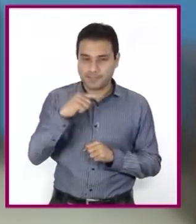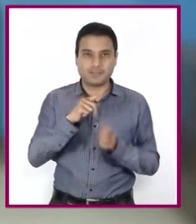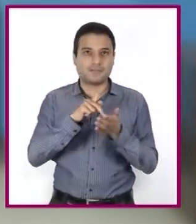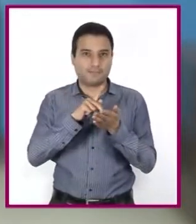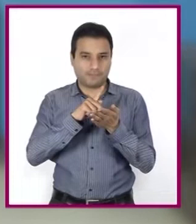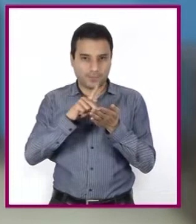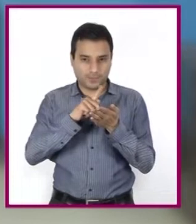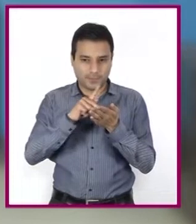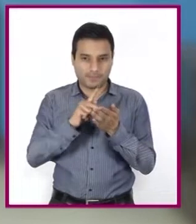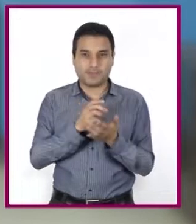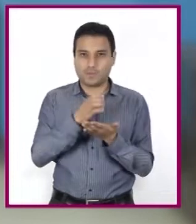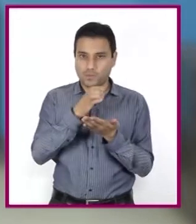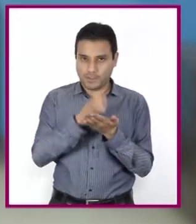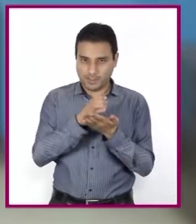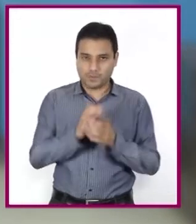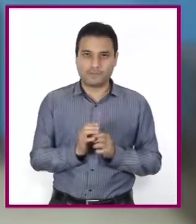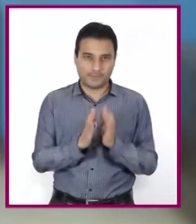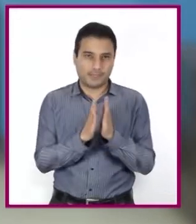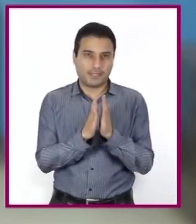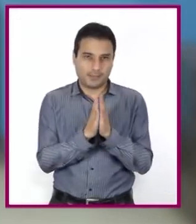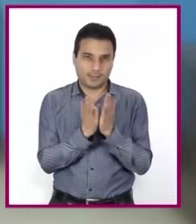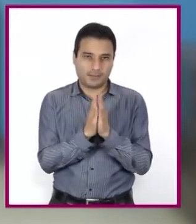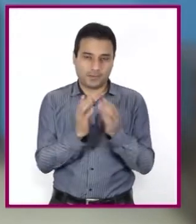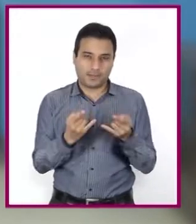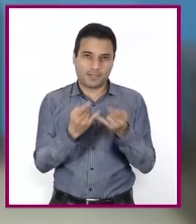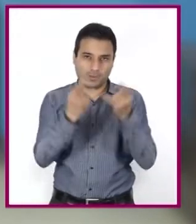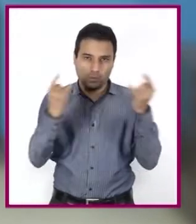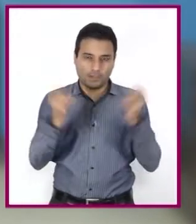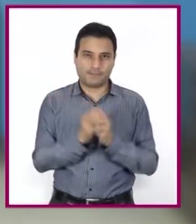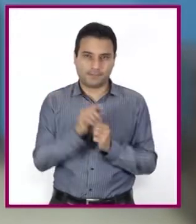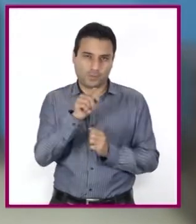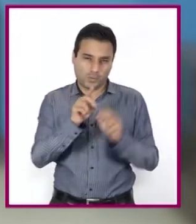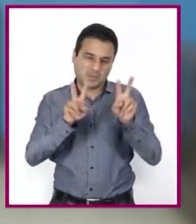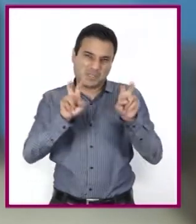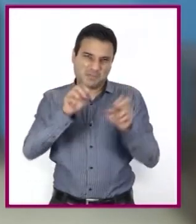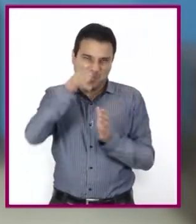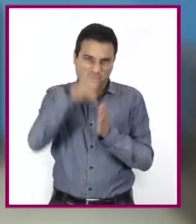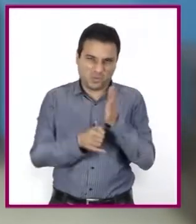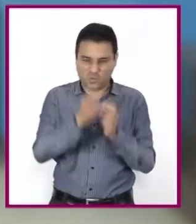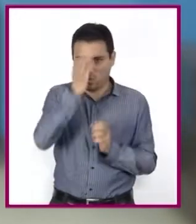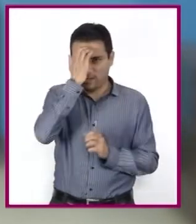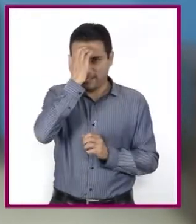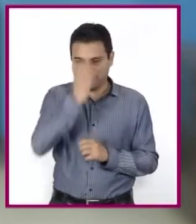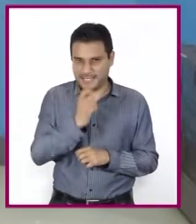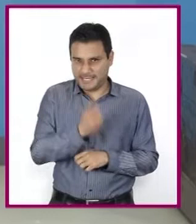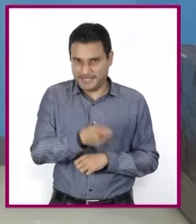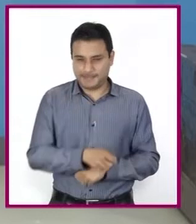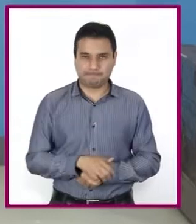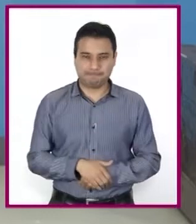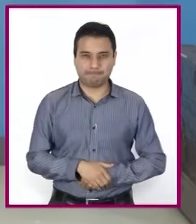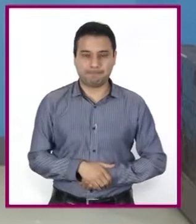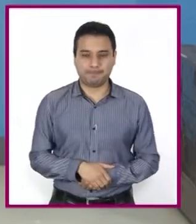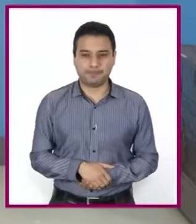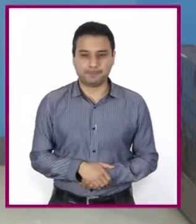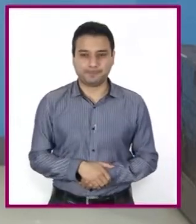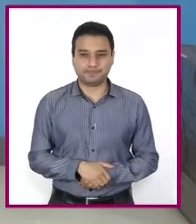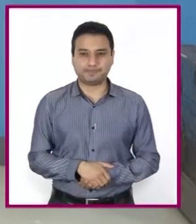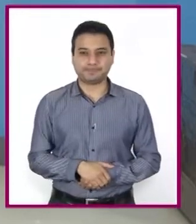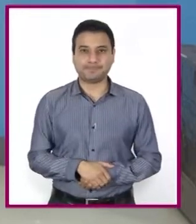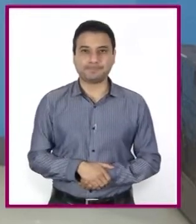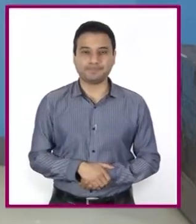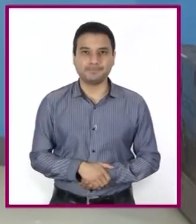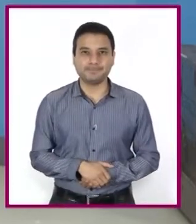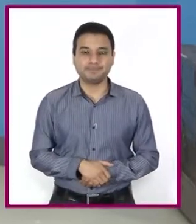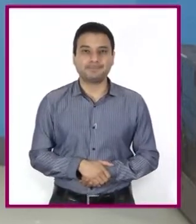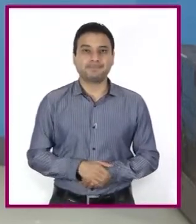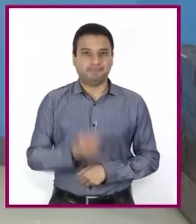bolígrafo, cuaderno y su libro de texto para profundizar y ampliar sus conocimientos acerca del tema. Leamos